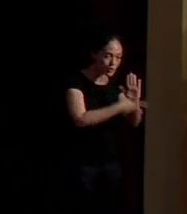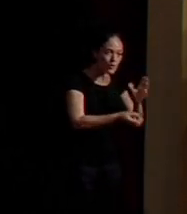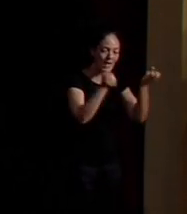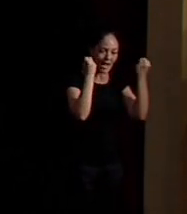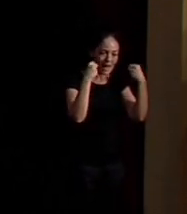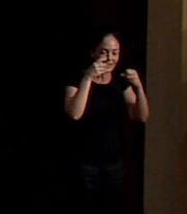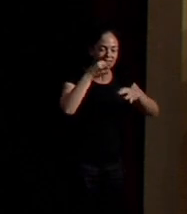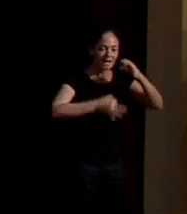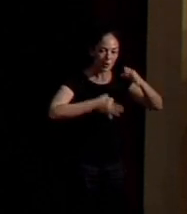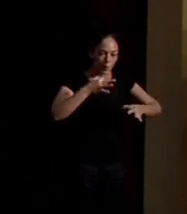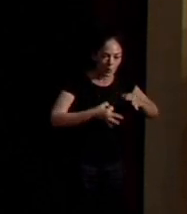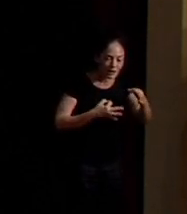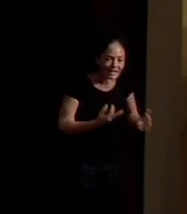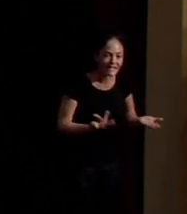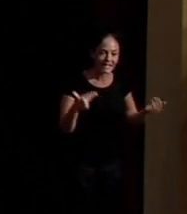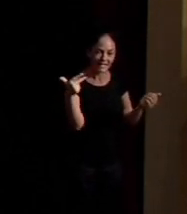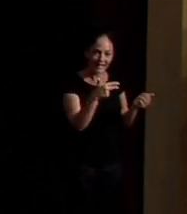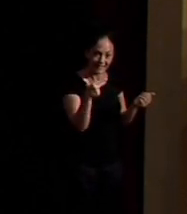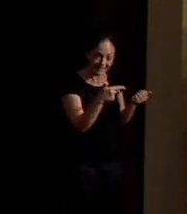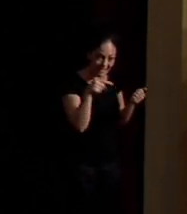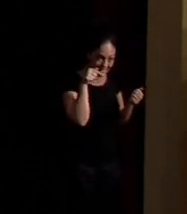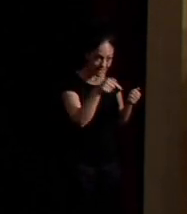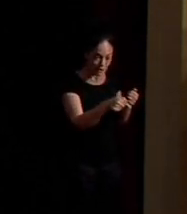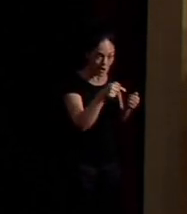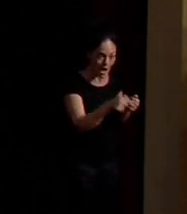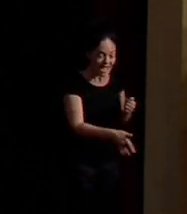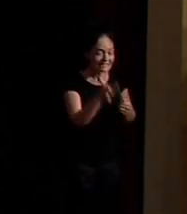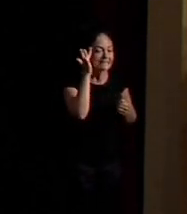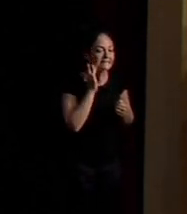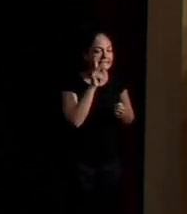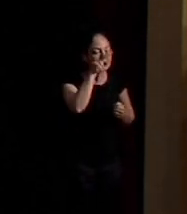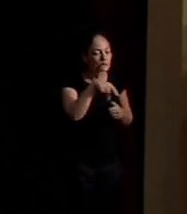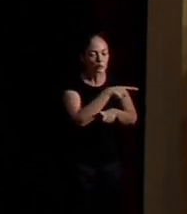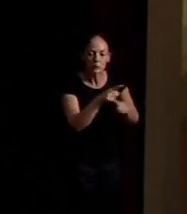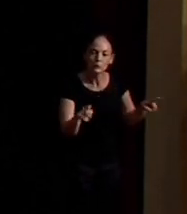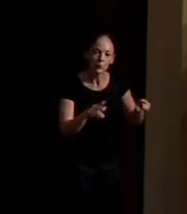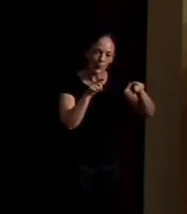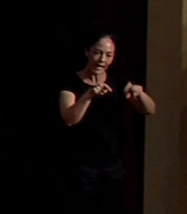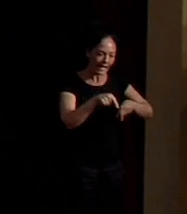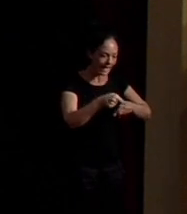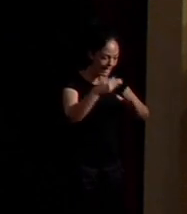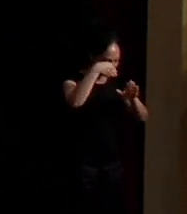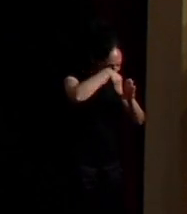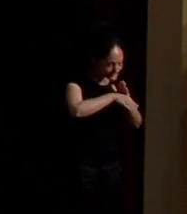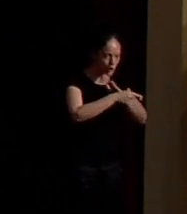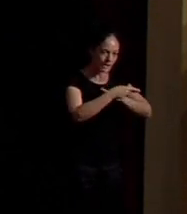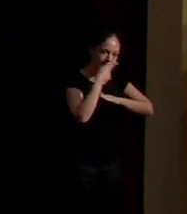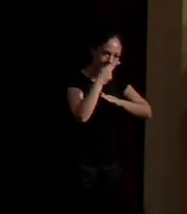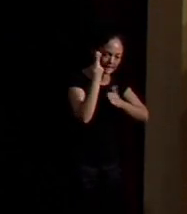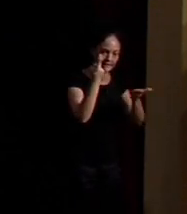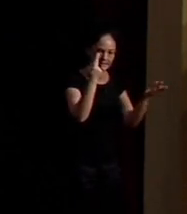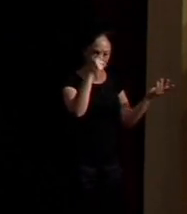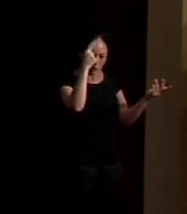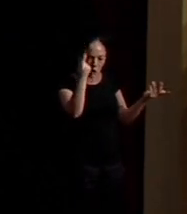prácticas jurídicas, la aplicación del derecho no son neutrales, sino que están cargadas de intereses, de ideología y de